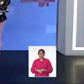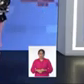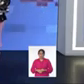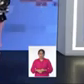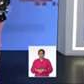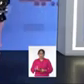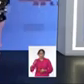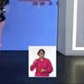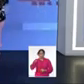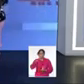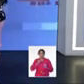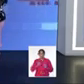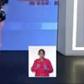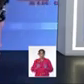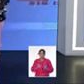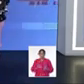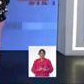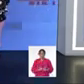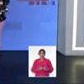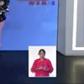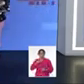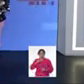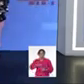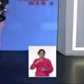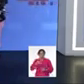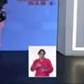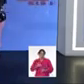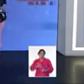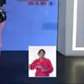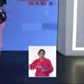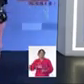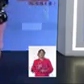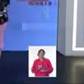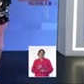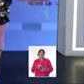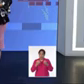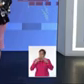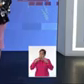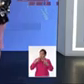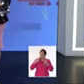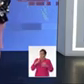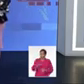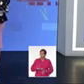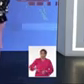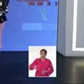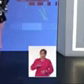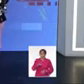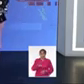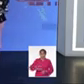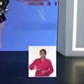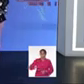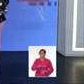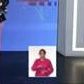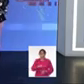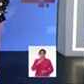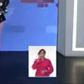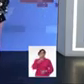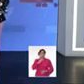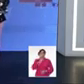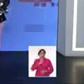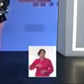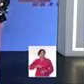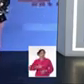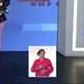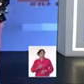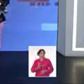Y cerramos la emisión estelar de domingo con cultura, tan importante para nuestra sociedad, con una grande de la cultura